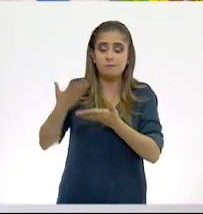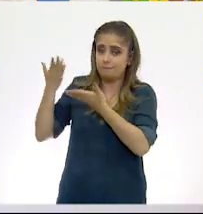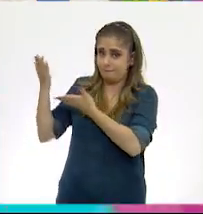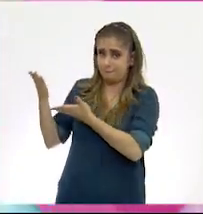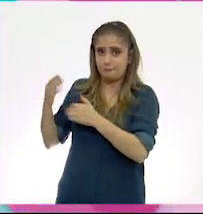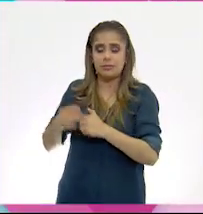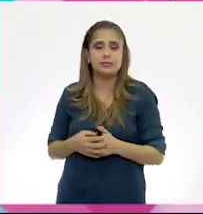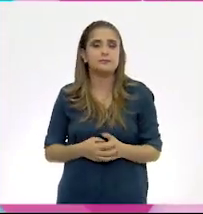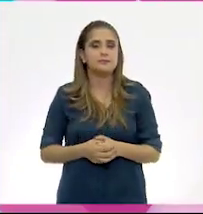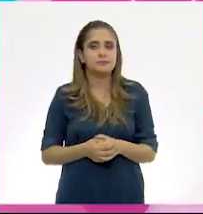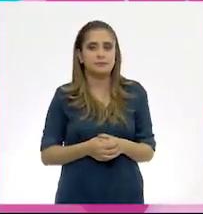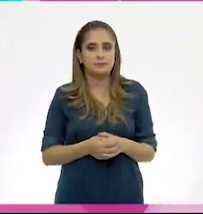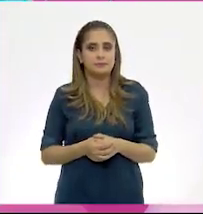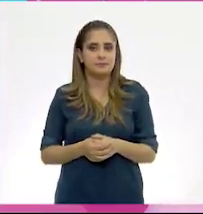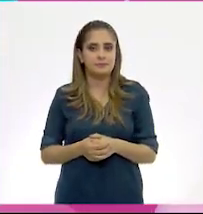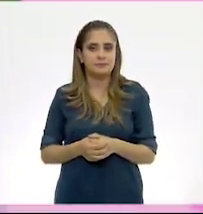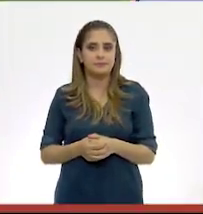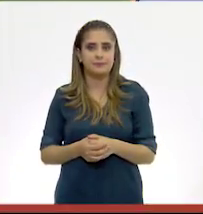verlo.